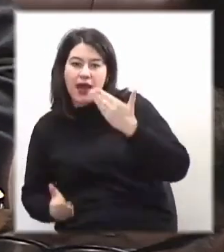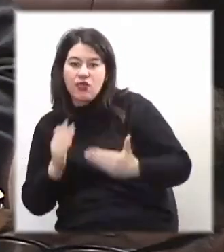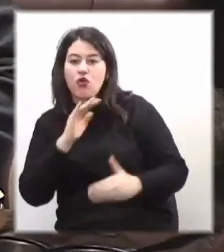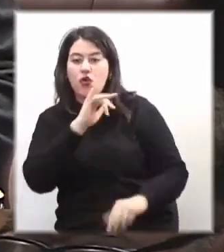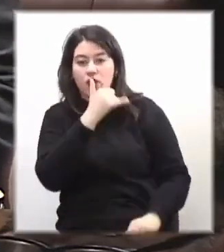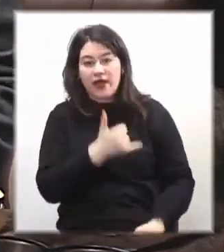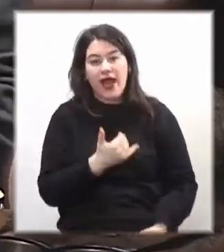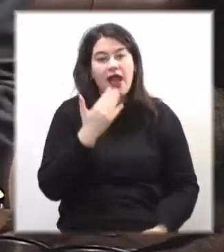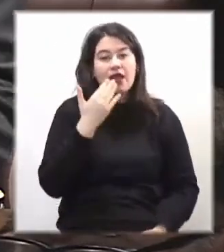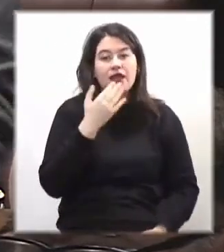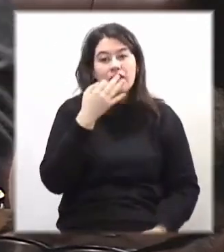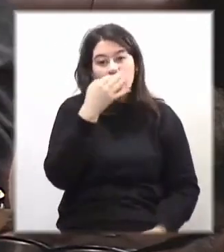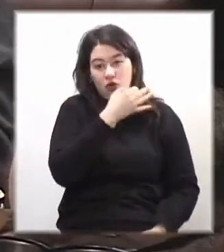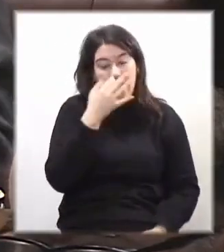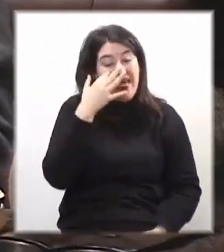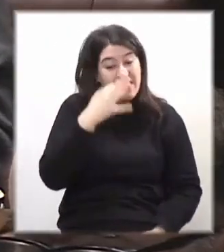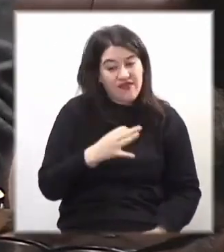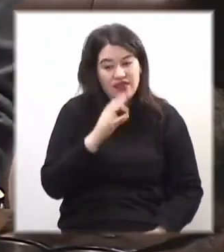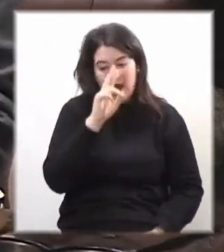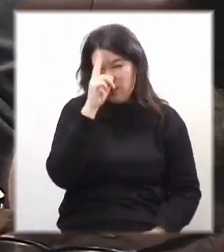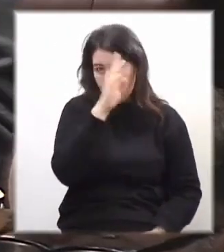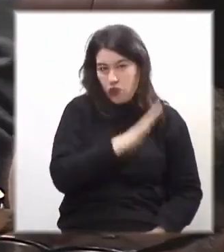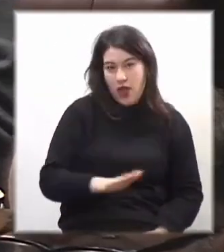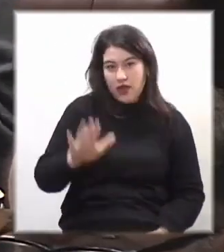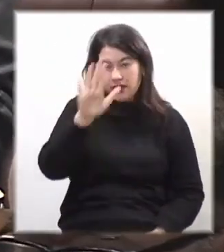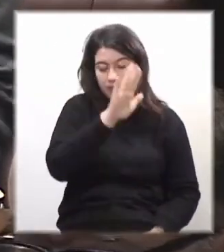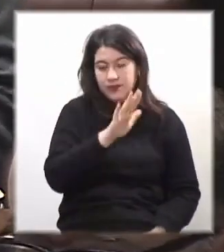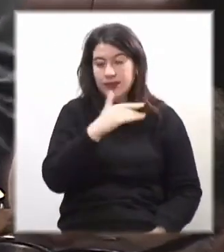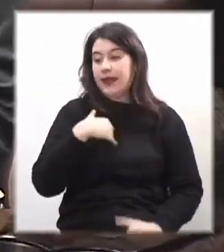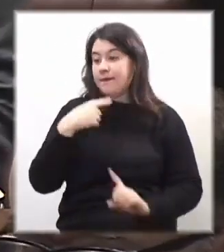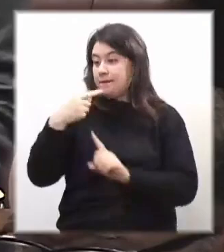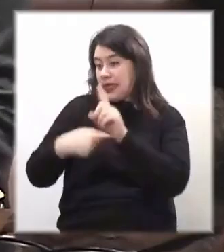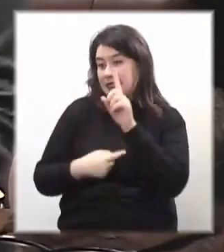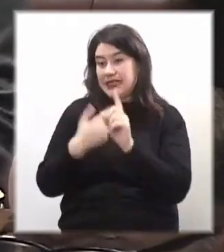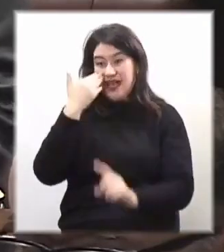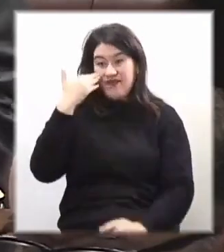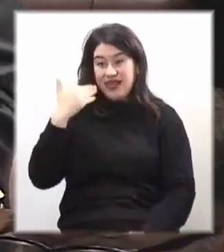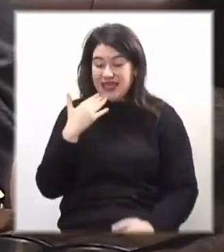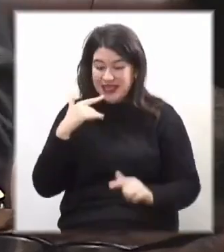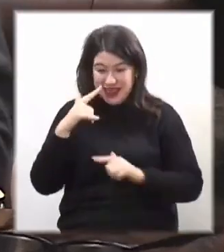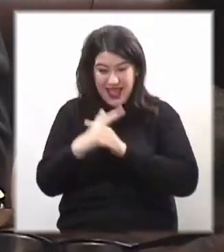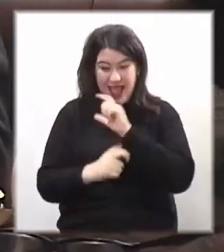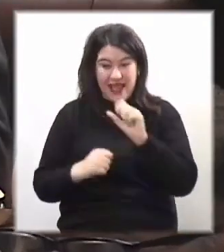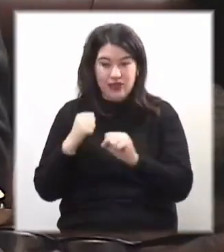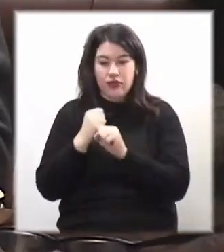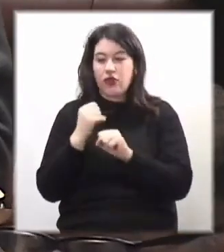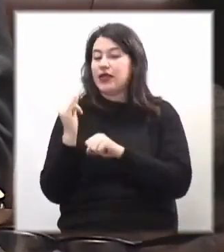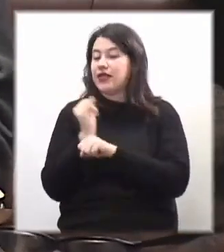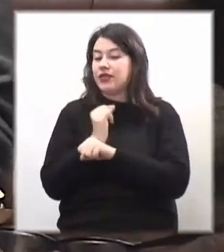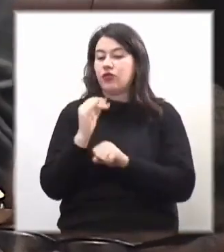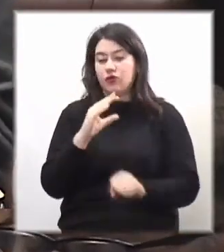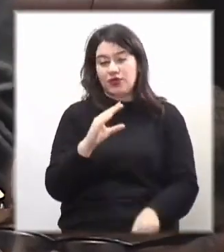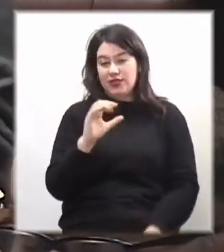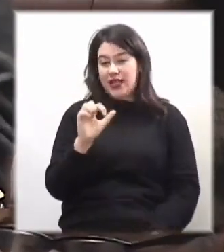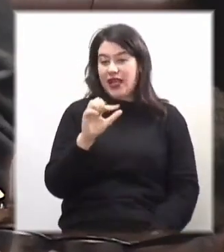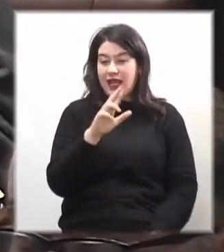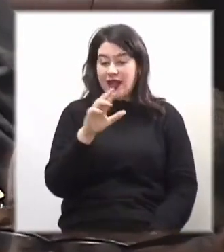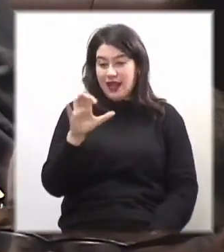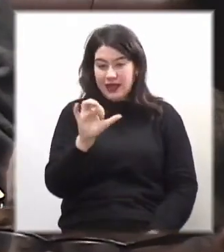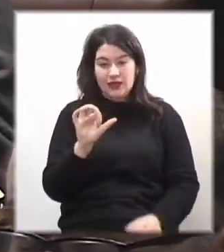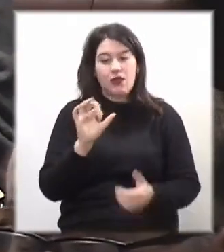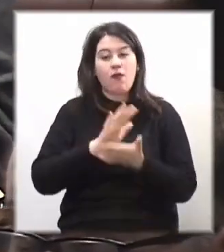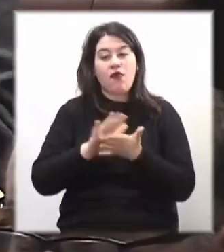la droga que está circulando por nuestro país en el mes de abril de este año presidente el Instituto ceres publicó